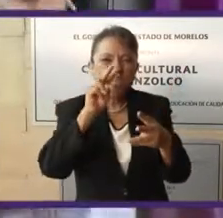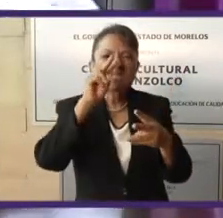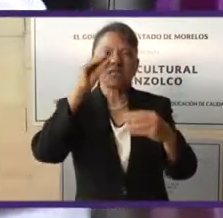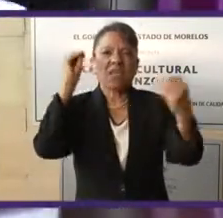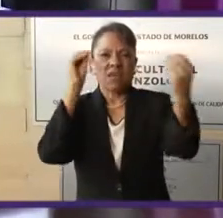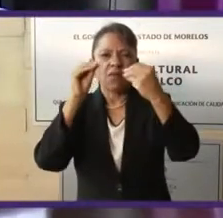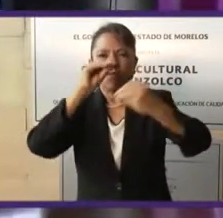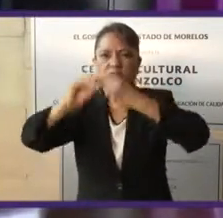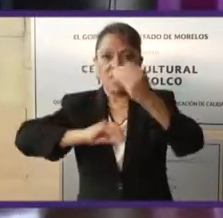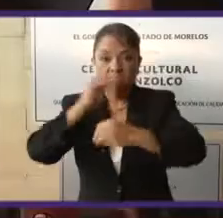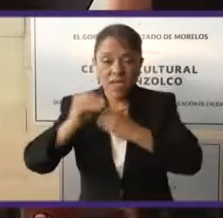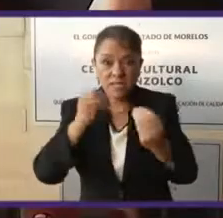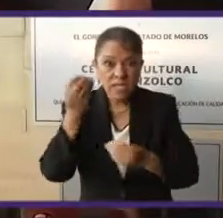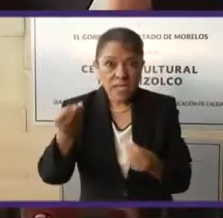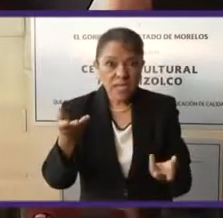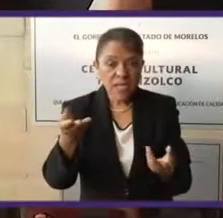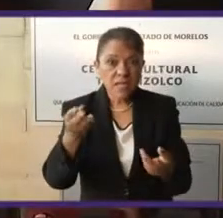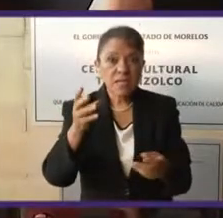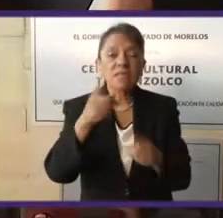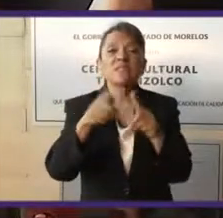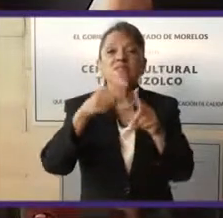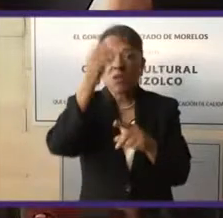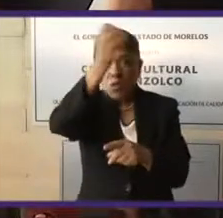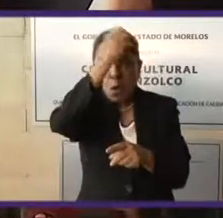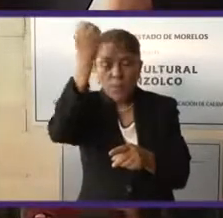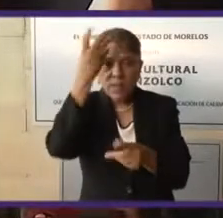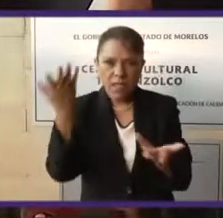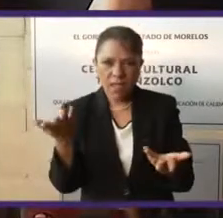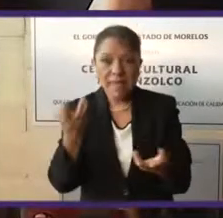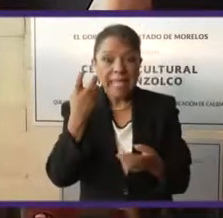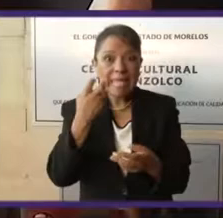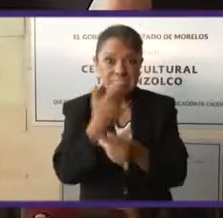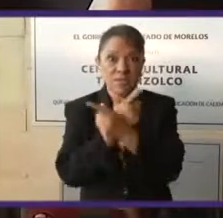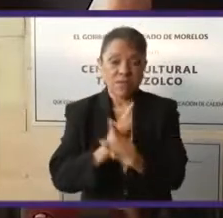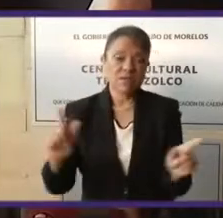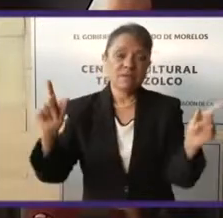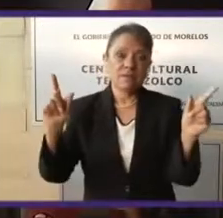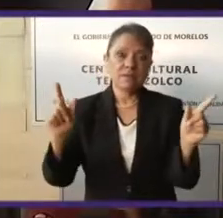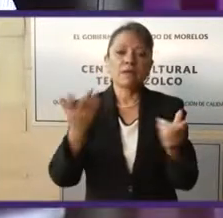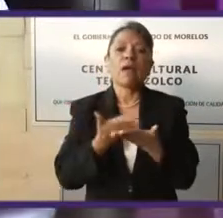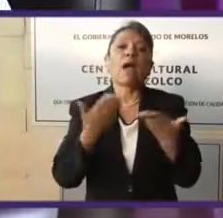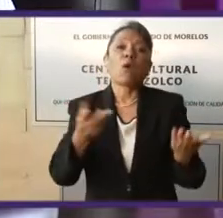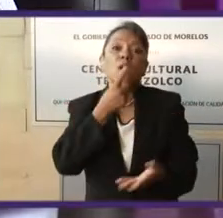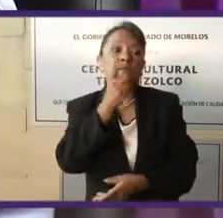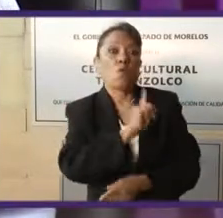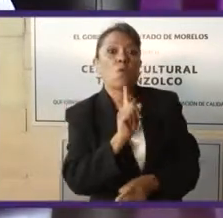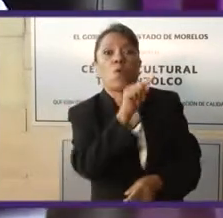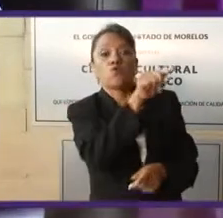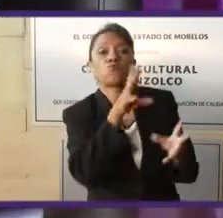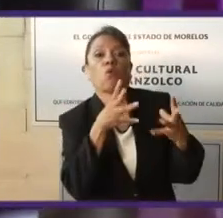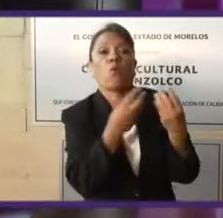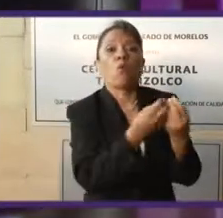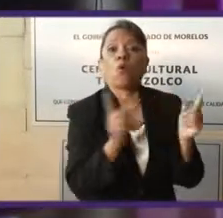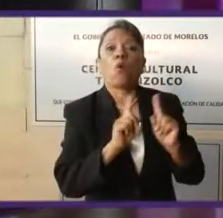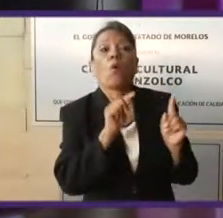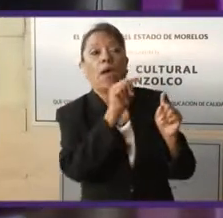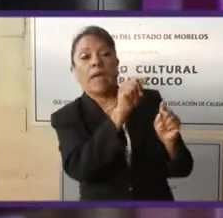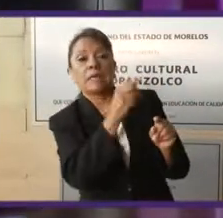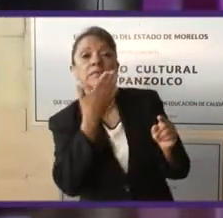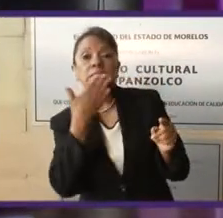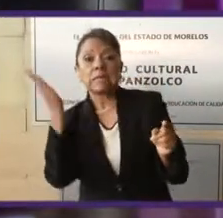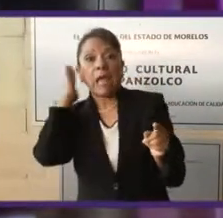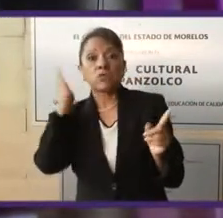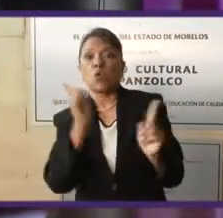Esa es la democracia. Hoy nos dicen, no te juntes con aquel. No te juntes con el que se junte es traidor. Oye, ¿qué